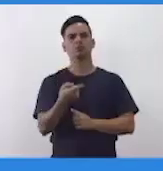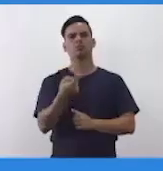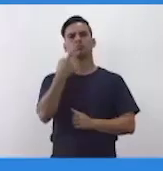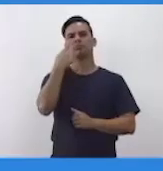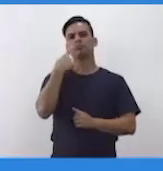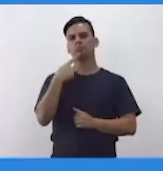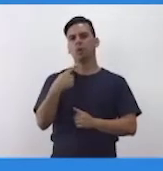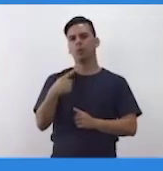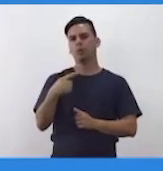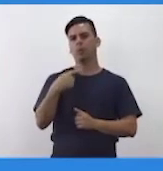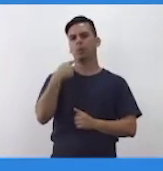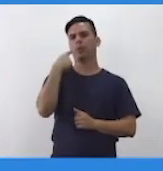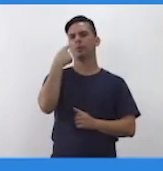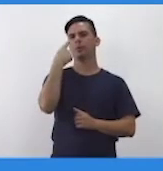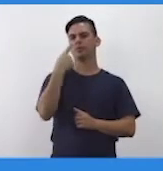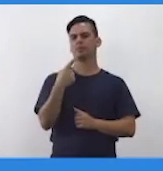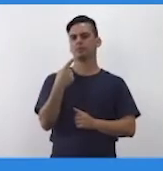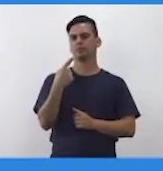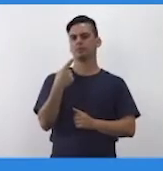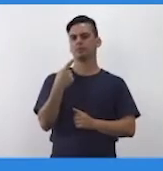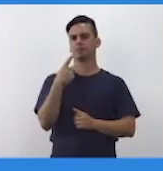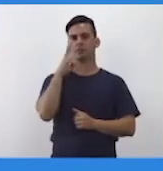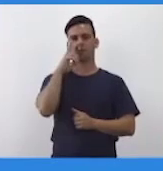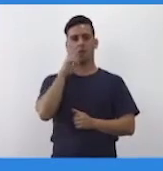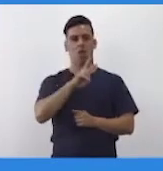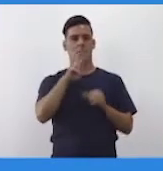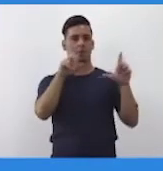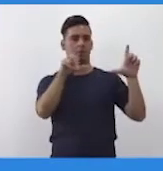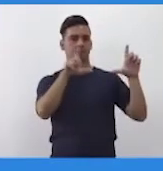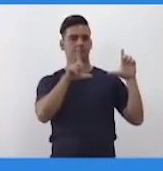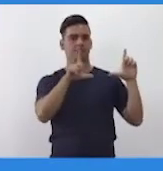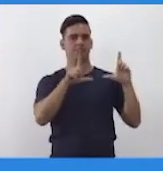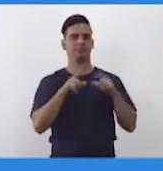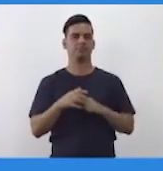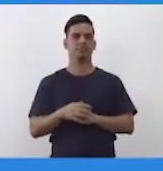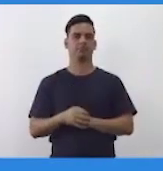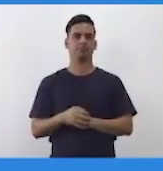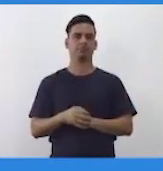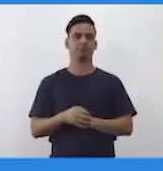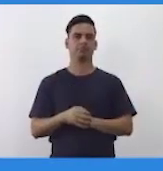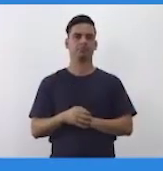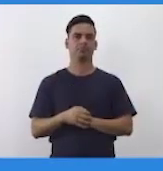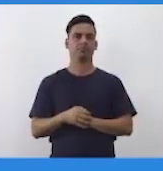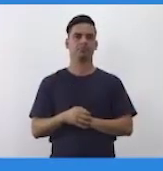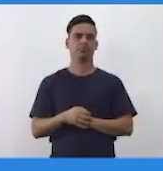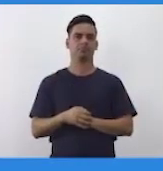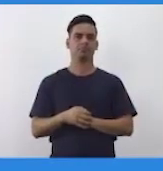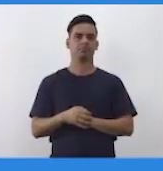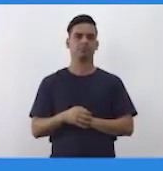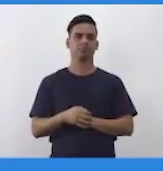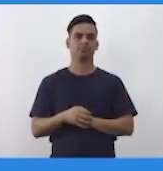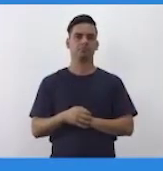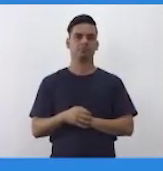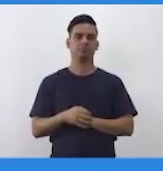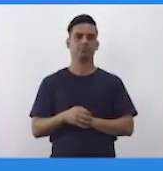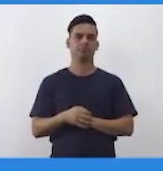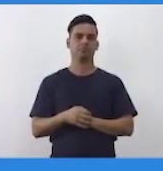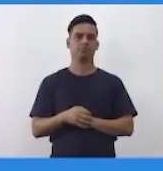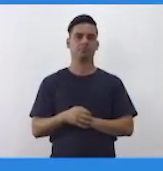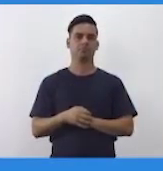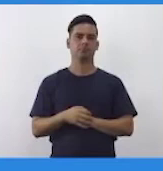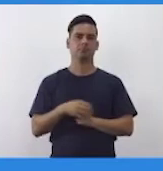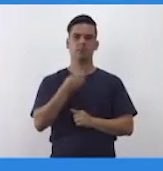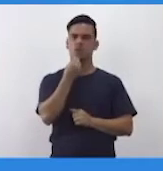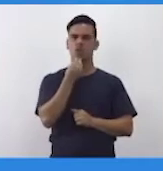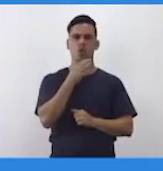aerobia. Como bien aparece en pantalla, no por el orden en que las voy a mencionar, una está